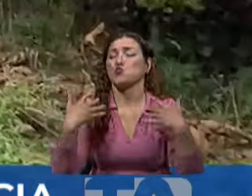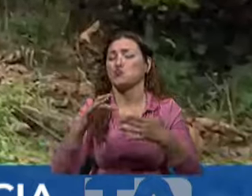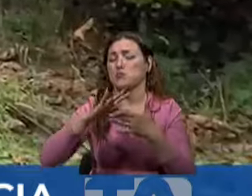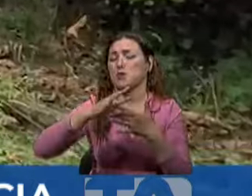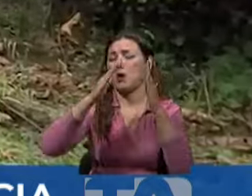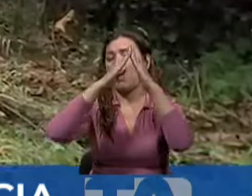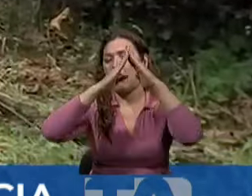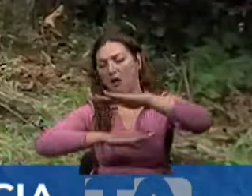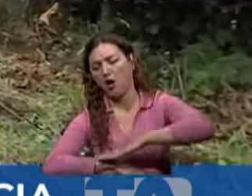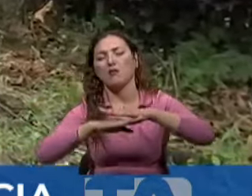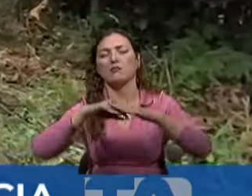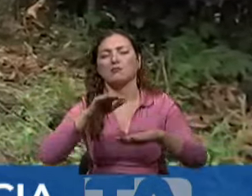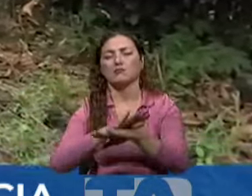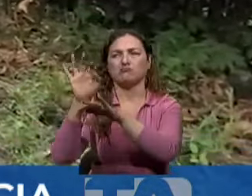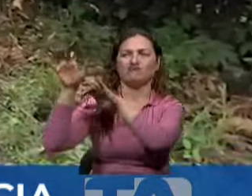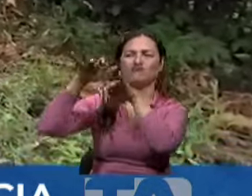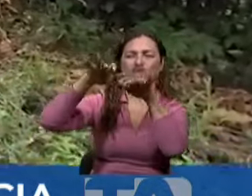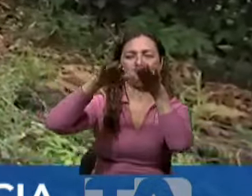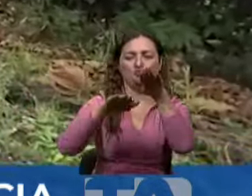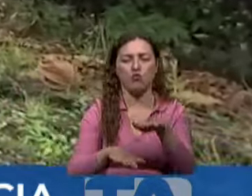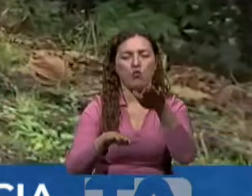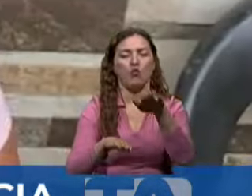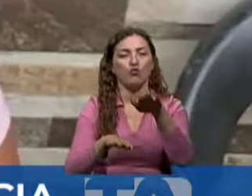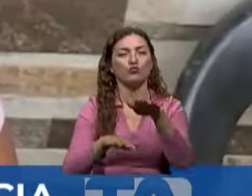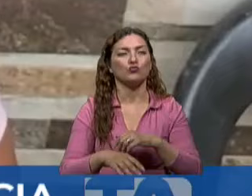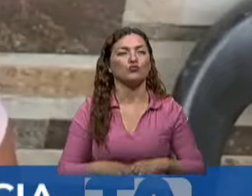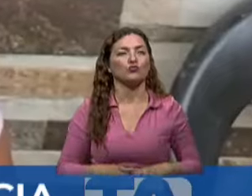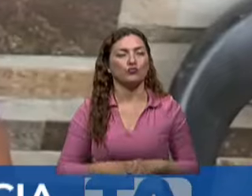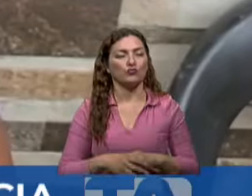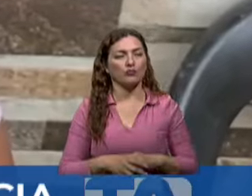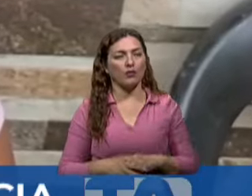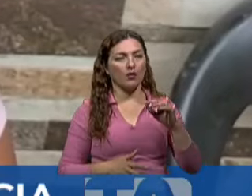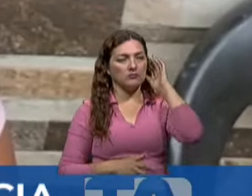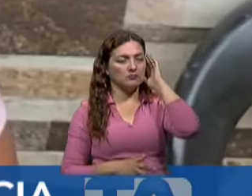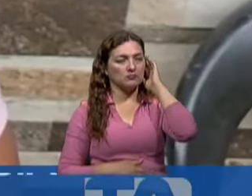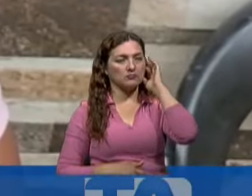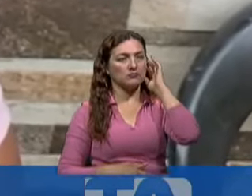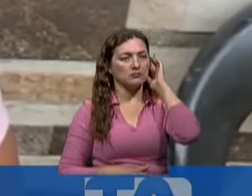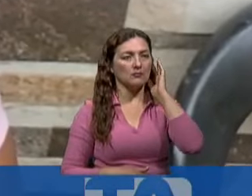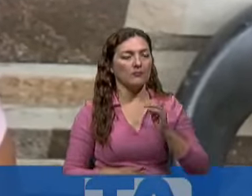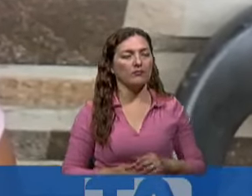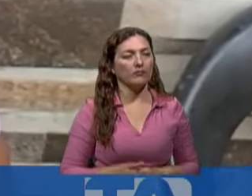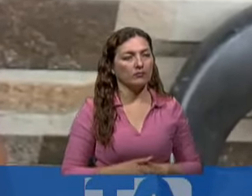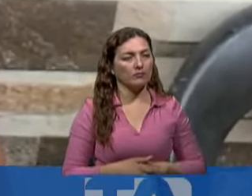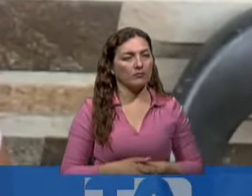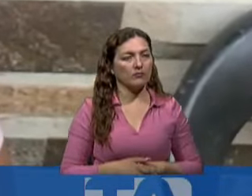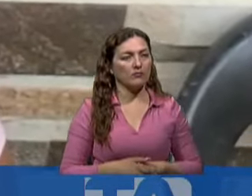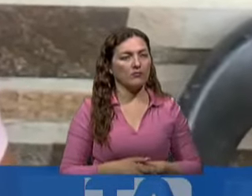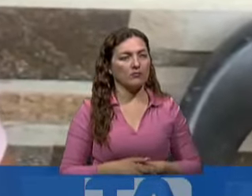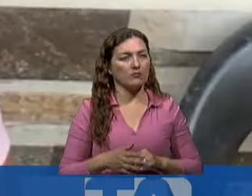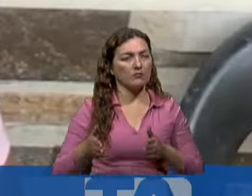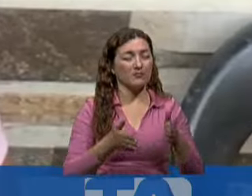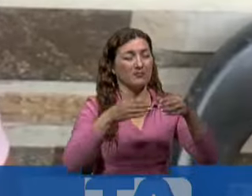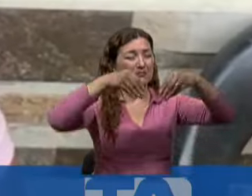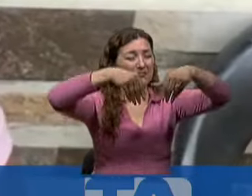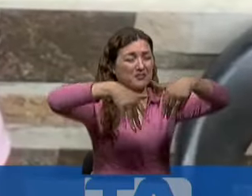a causa de los deslizamientos y hundimientos. Trizado el carretero. Entonces, en el transcurso de la